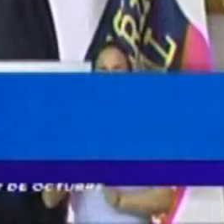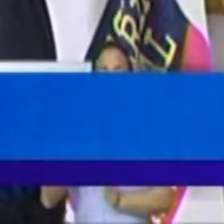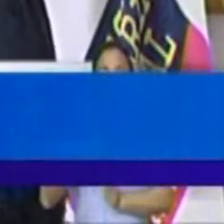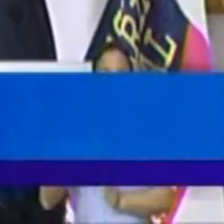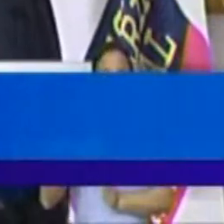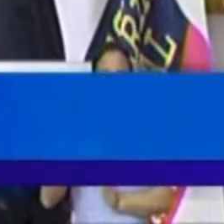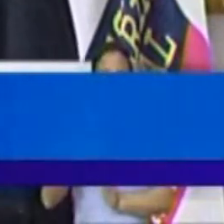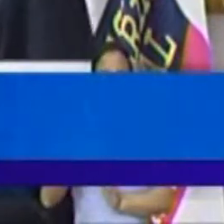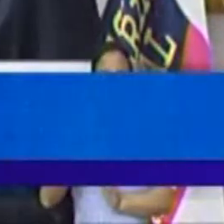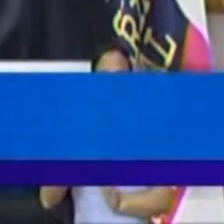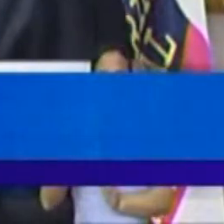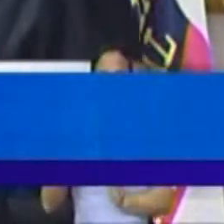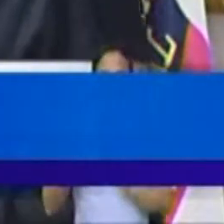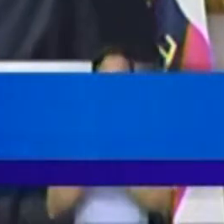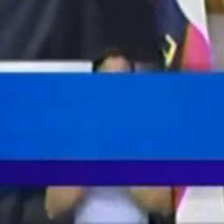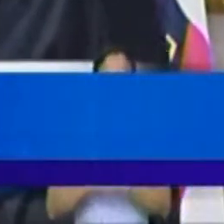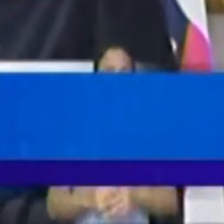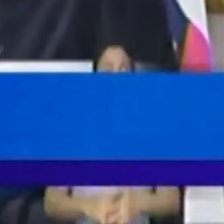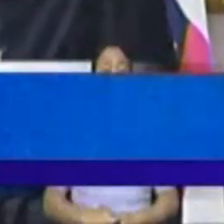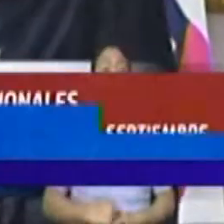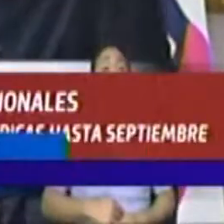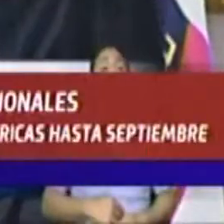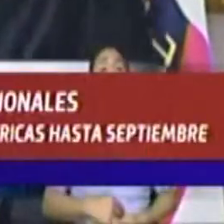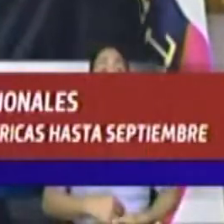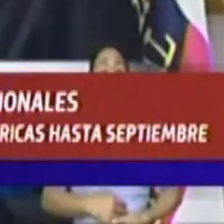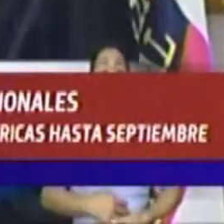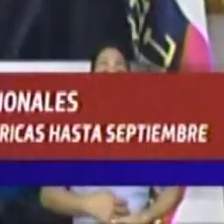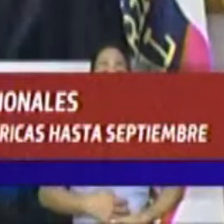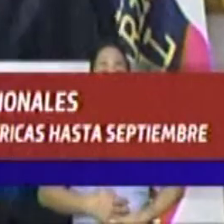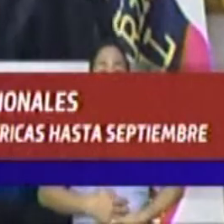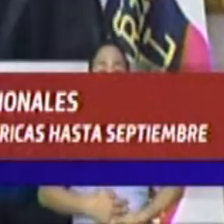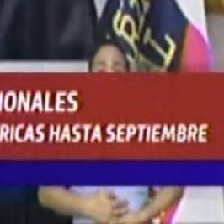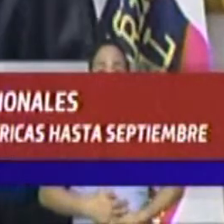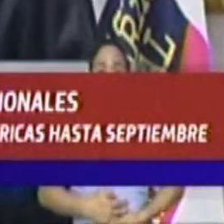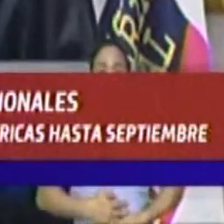1.510.000, ¿verdad? En lo que es